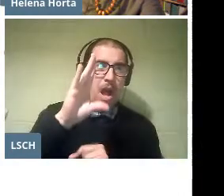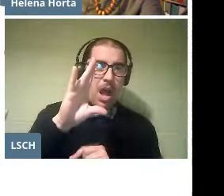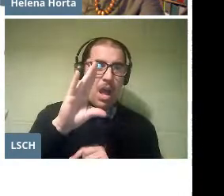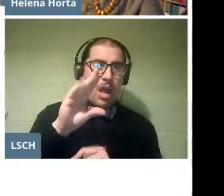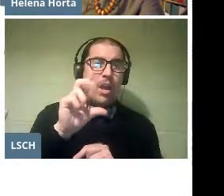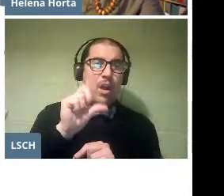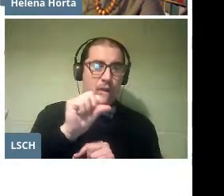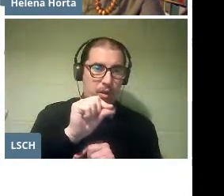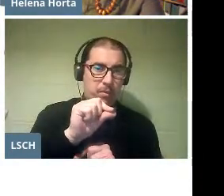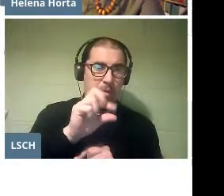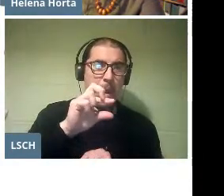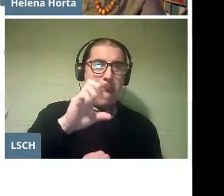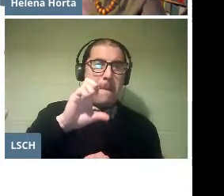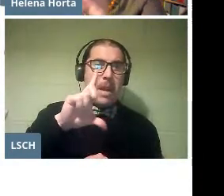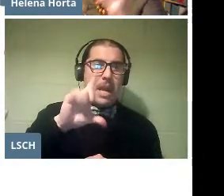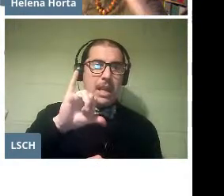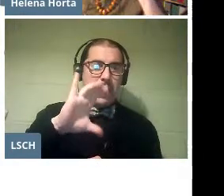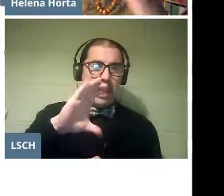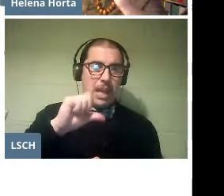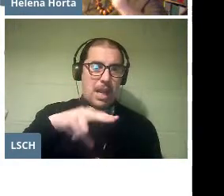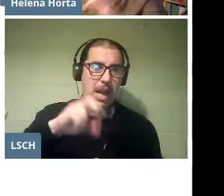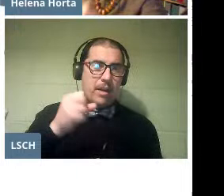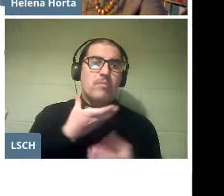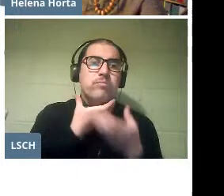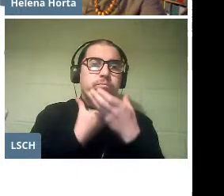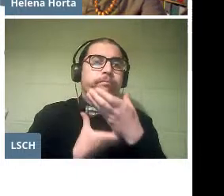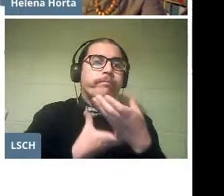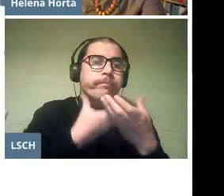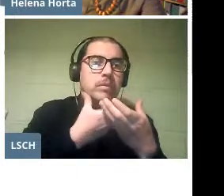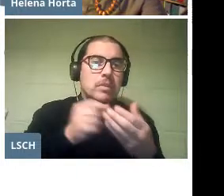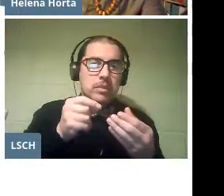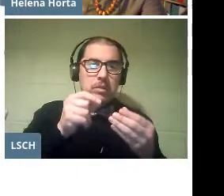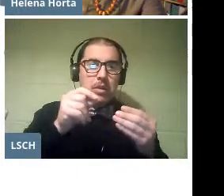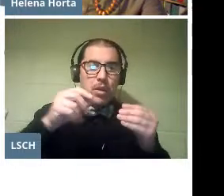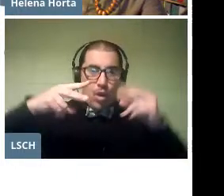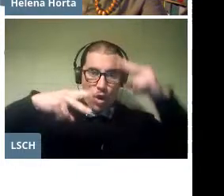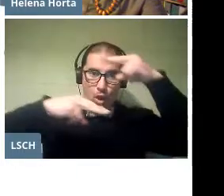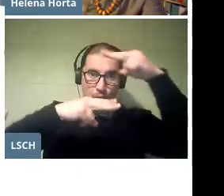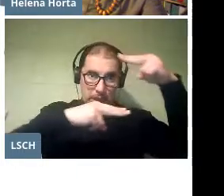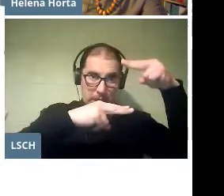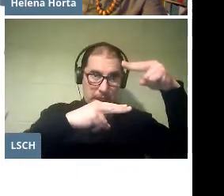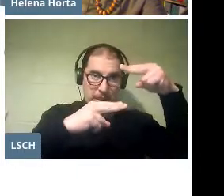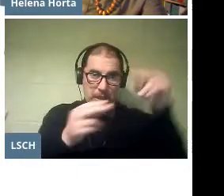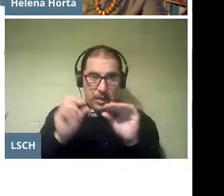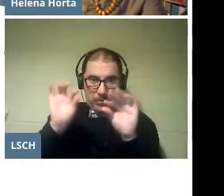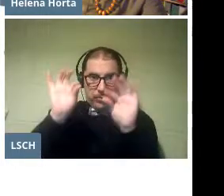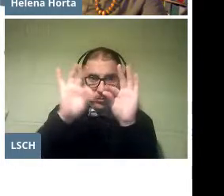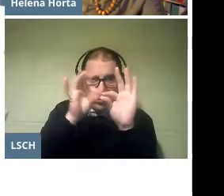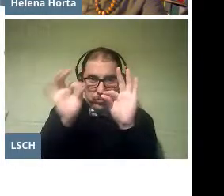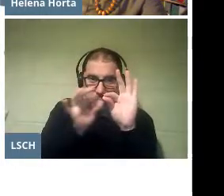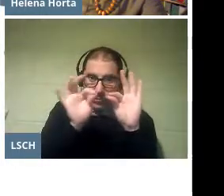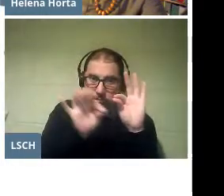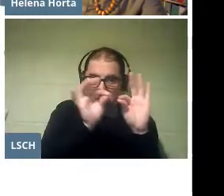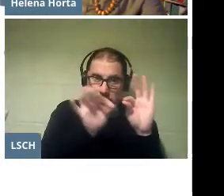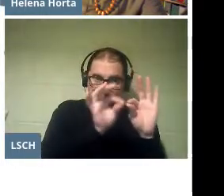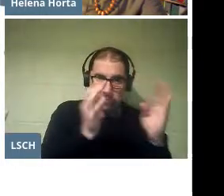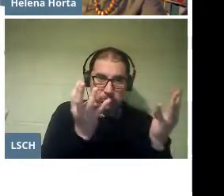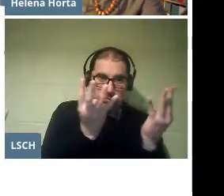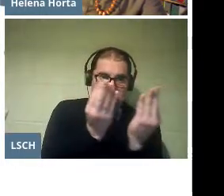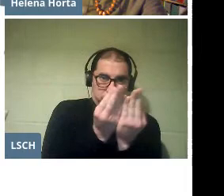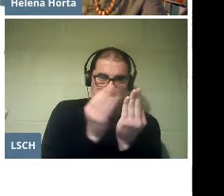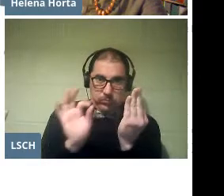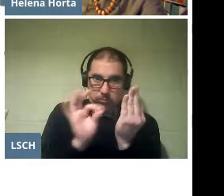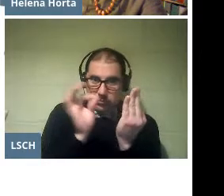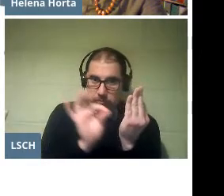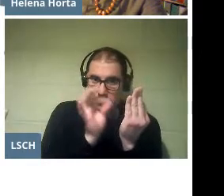de pelícanos cortadas y cosidas por detrás con finísimas lienzas de